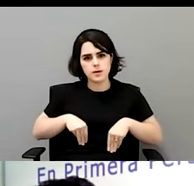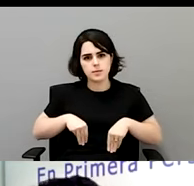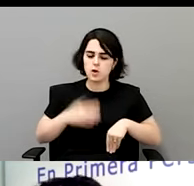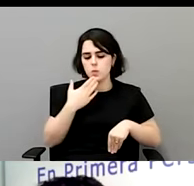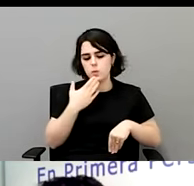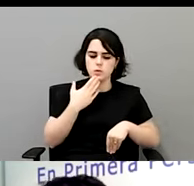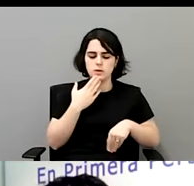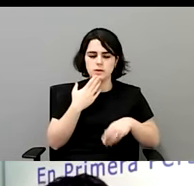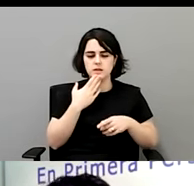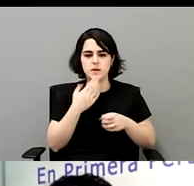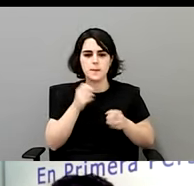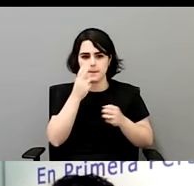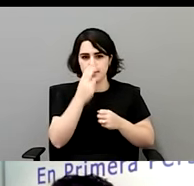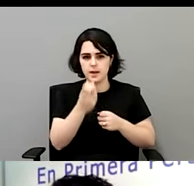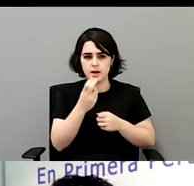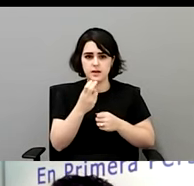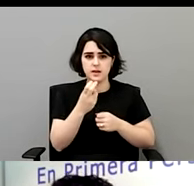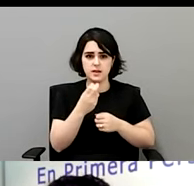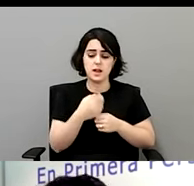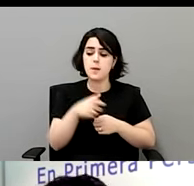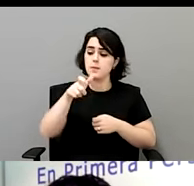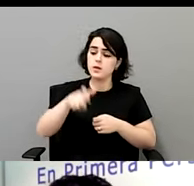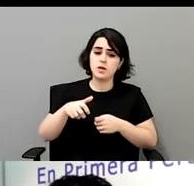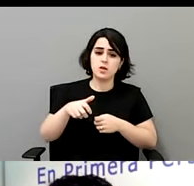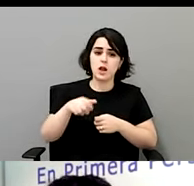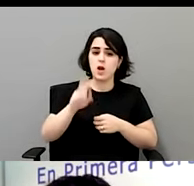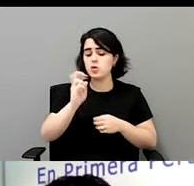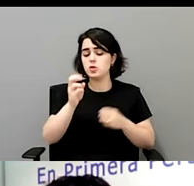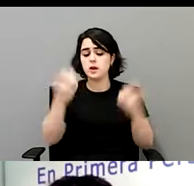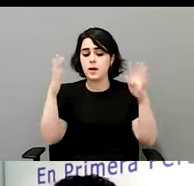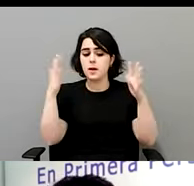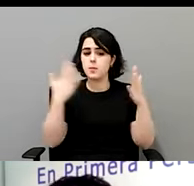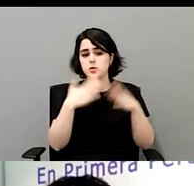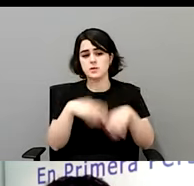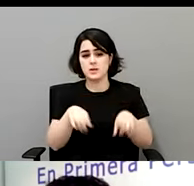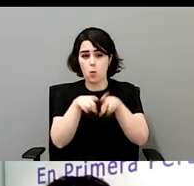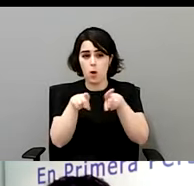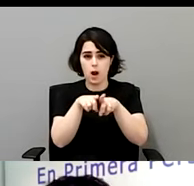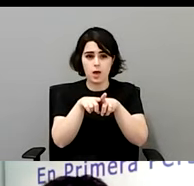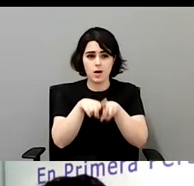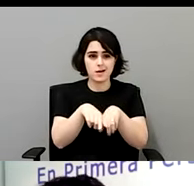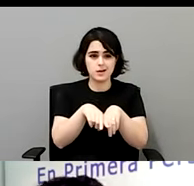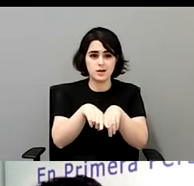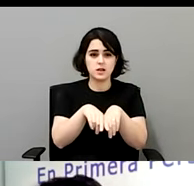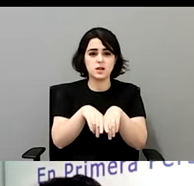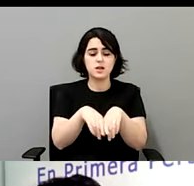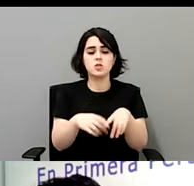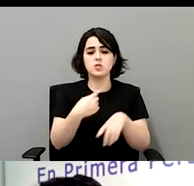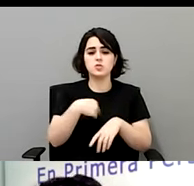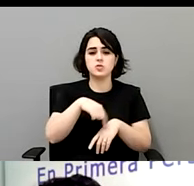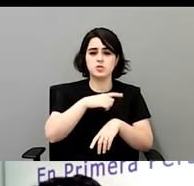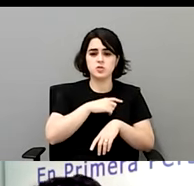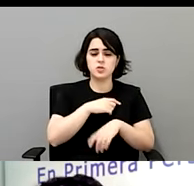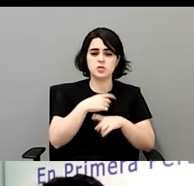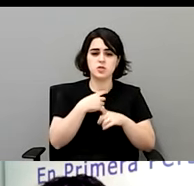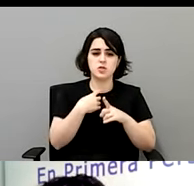alguien tiene que ser nuestras manos, sea donde sea. Yo creo que otra de las